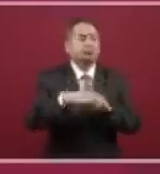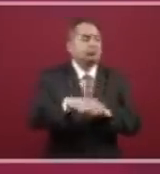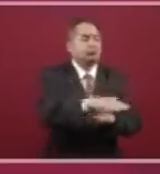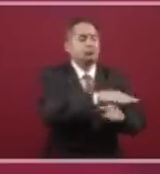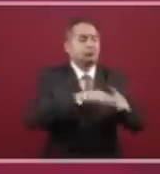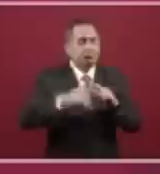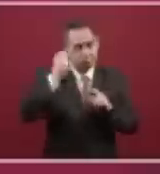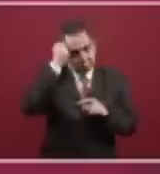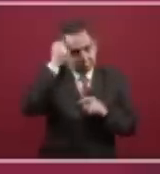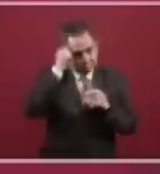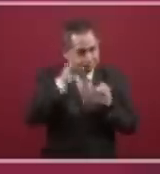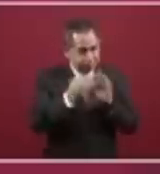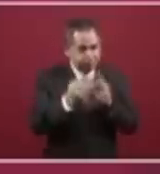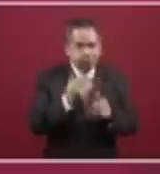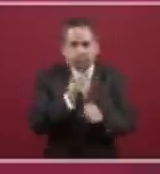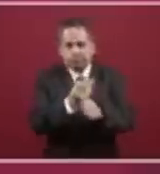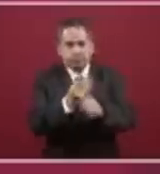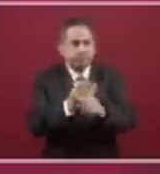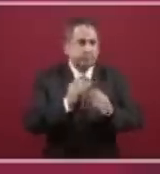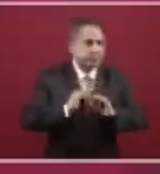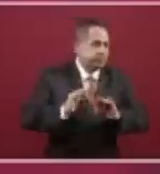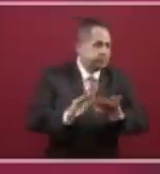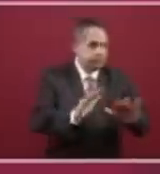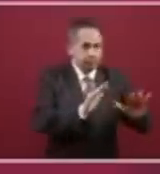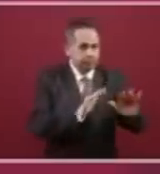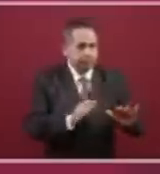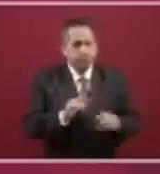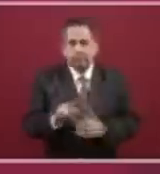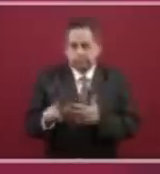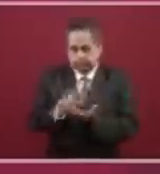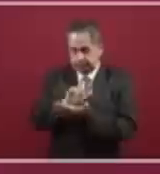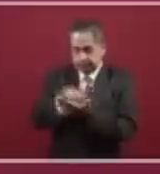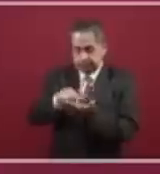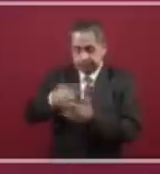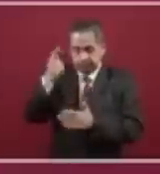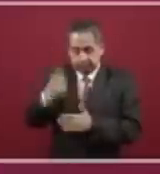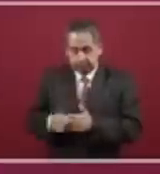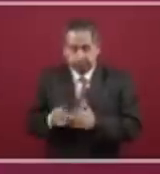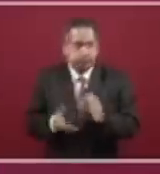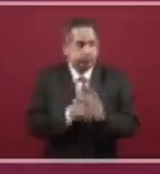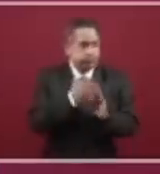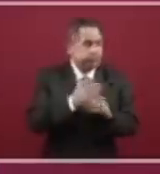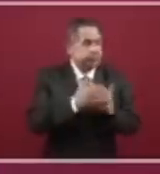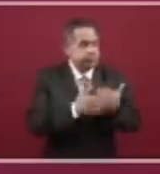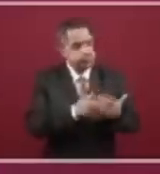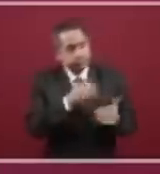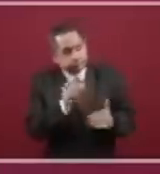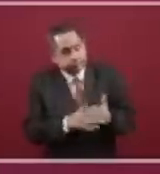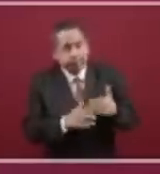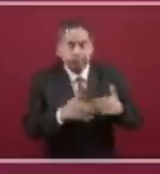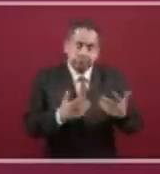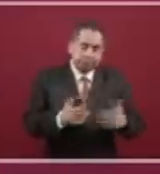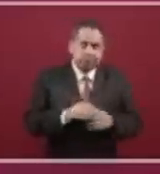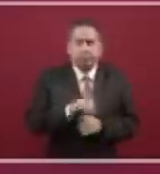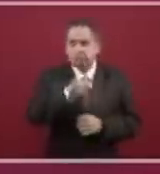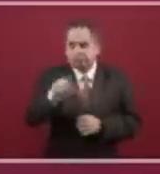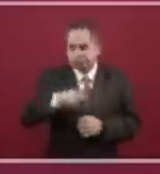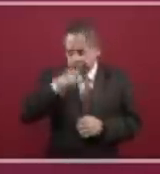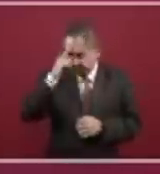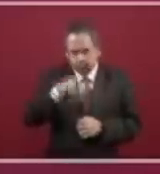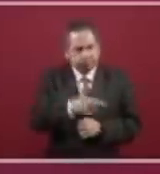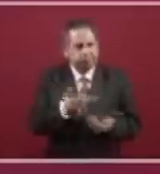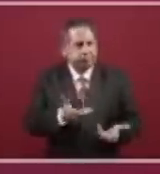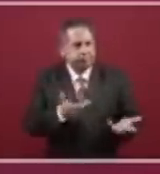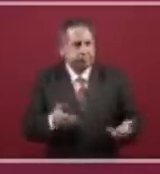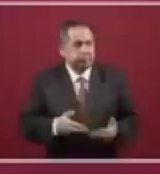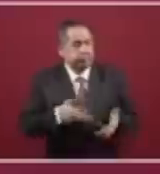terminar de manera anticipada con apego a la ley de obras públicas las obras en proceso y definir qué hacer con ellas